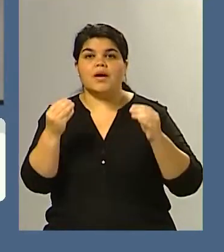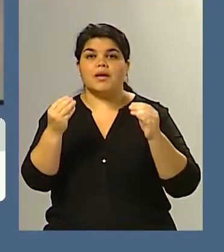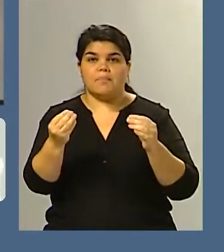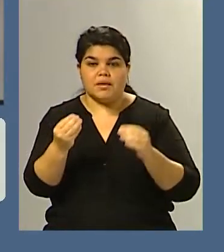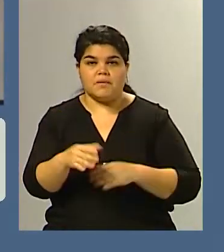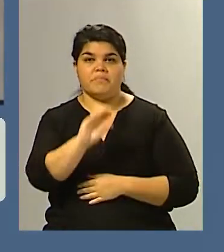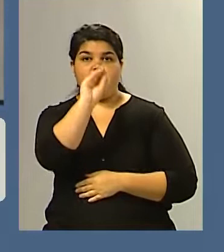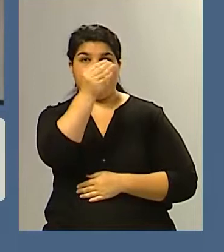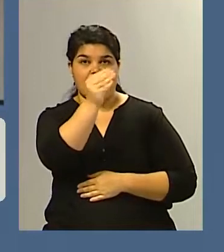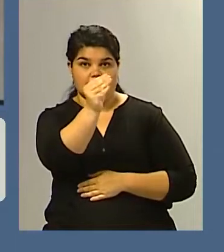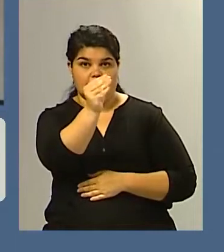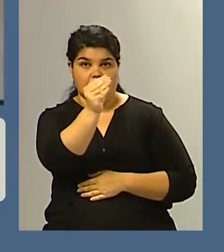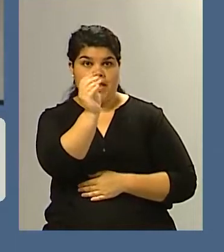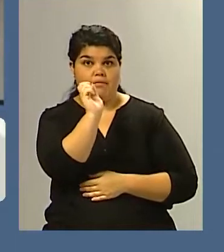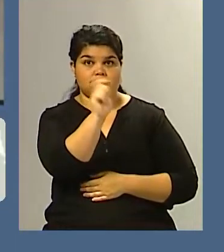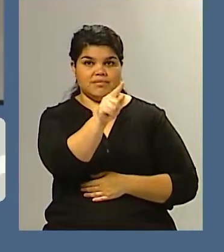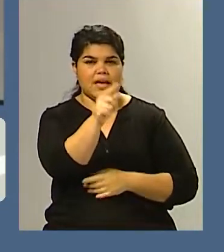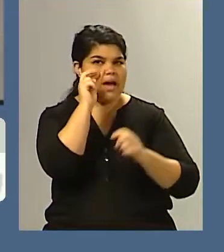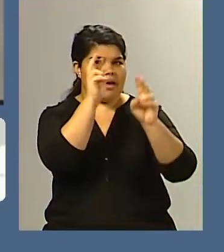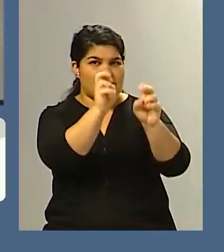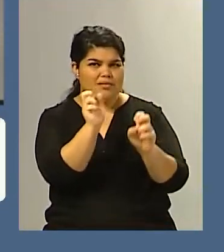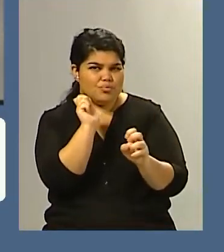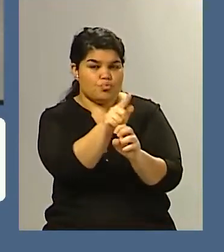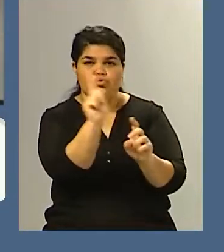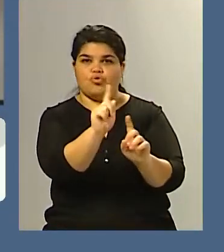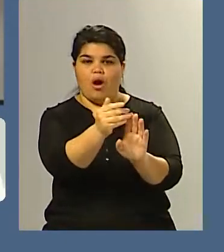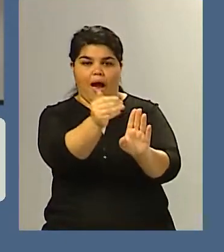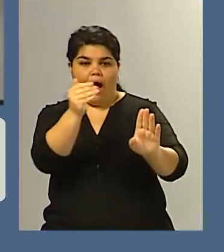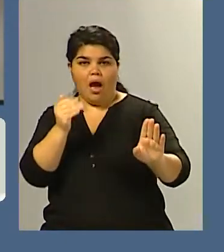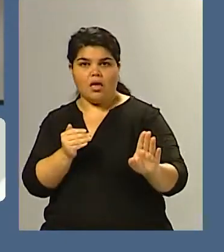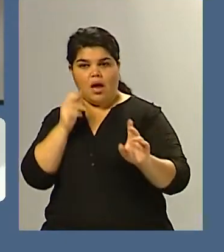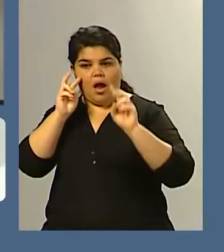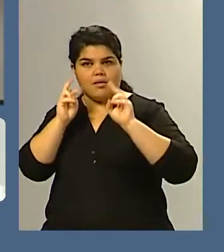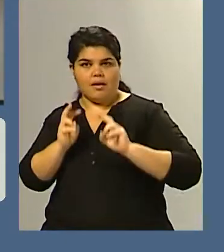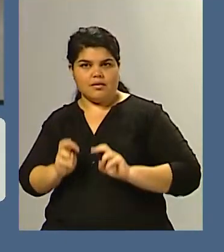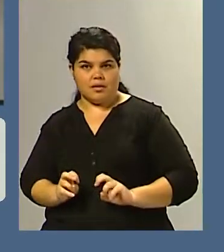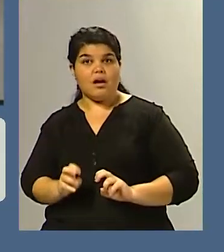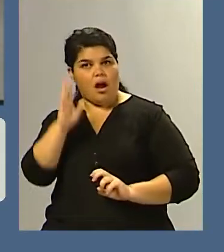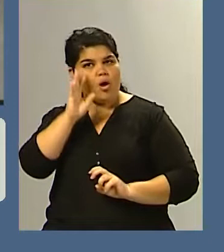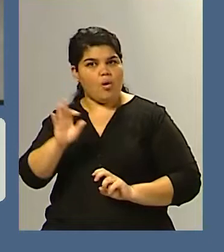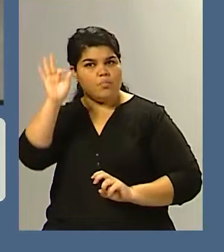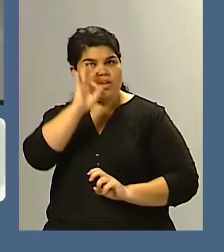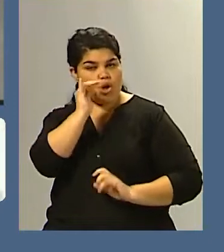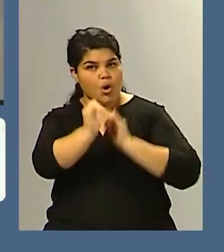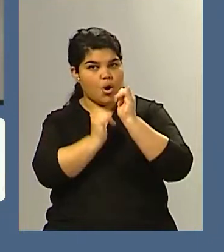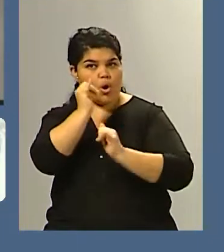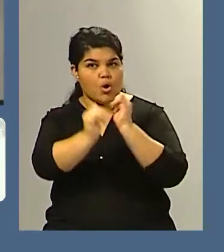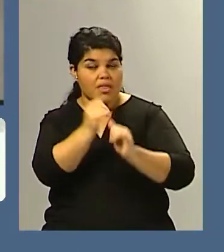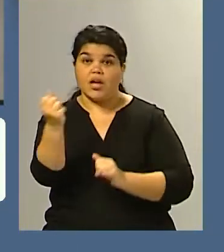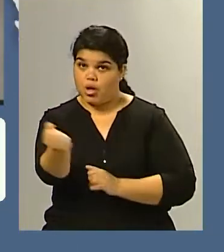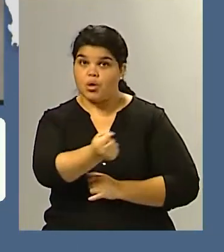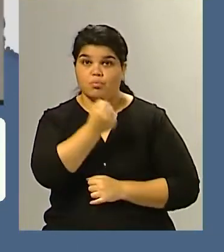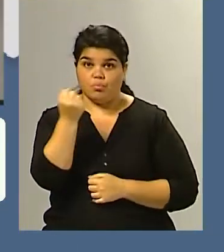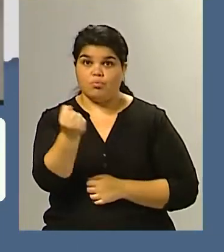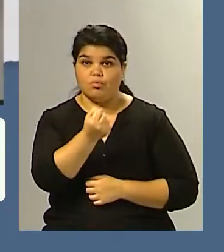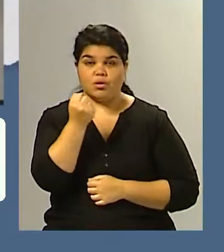Brasil desde aquí. Y bueno, y me gustaría hablar de esto y dar algunas opiniones y opinar y